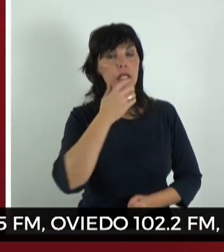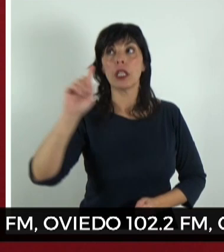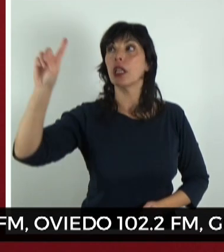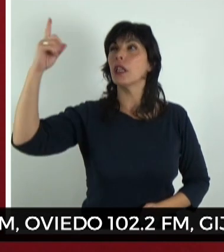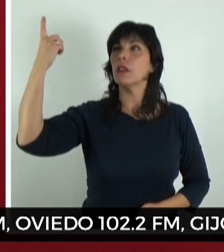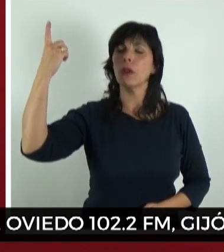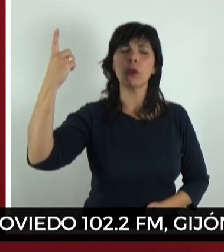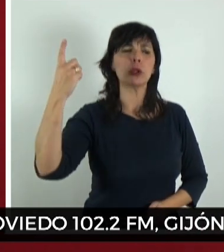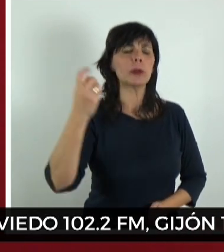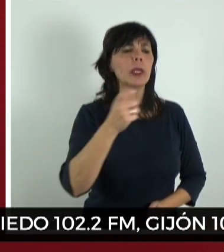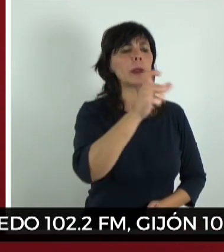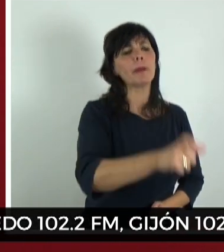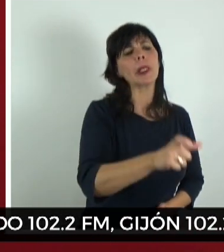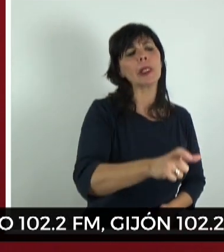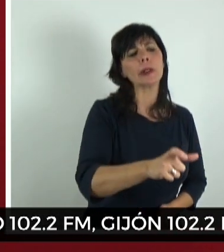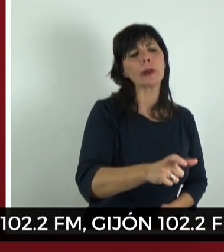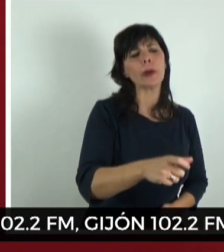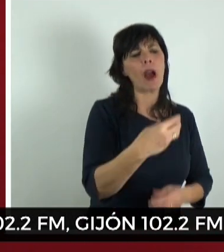Porque un nuevo destino